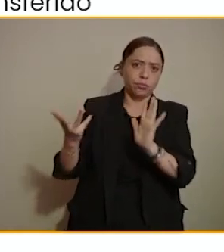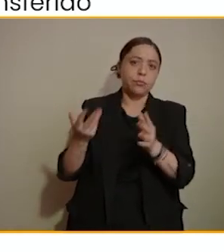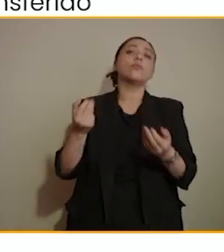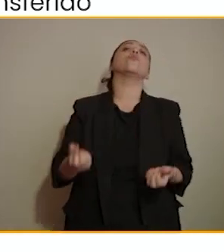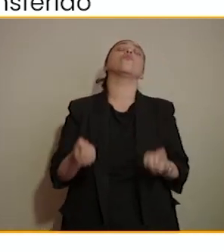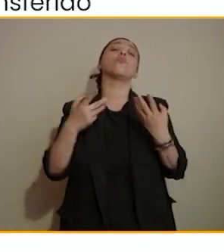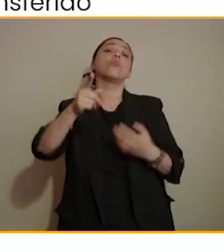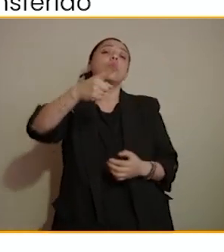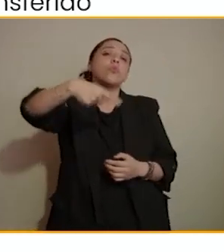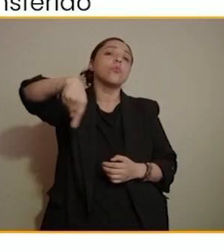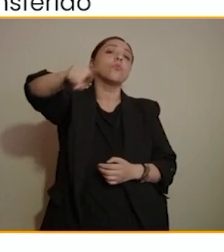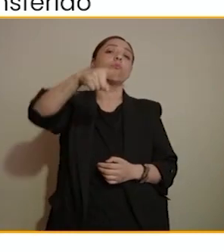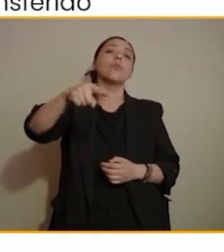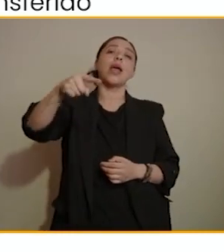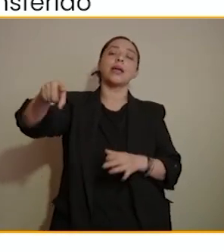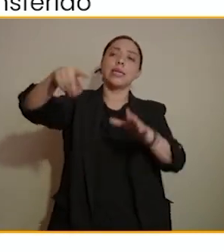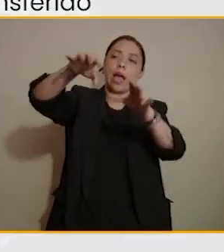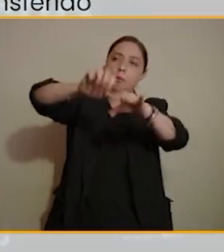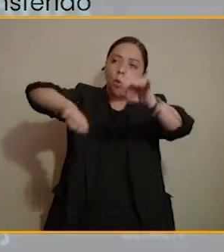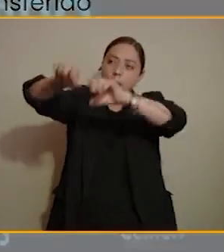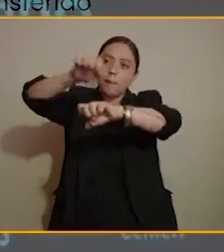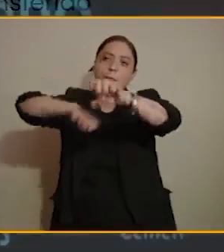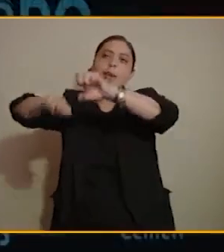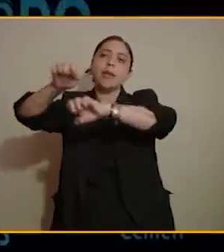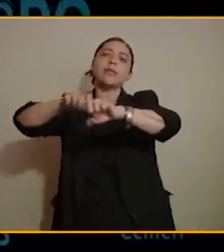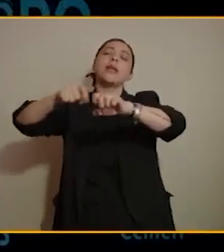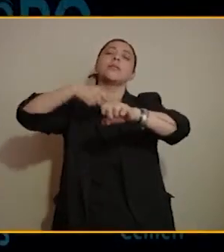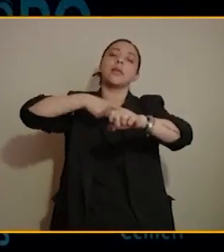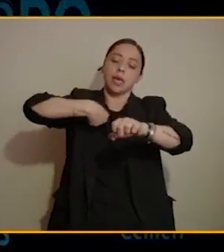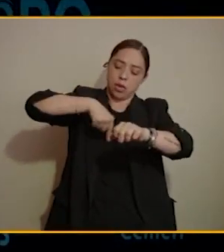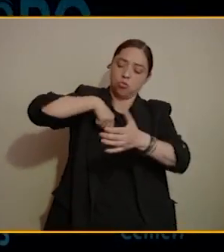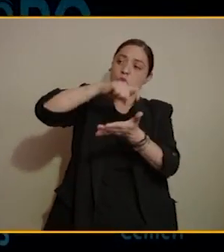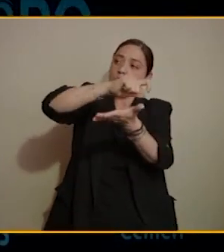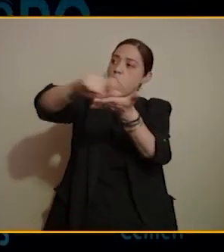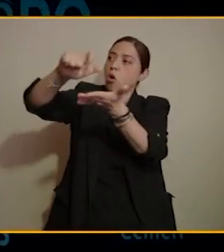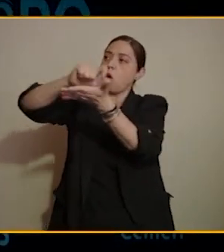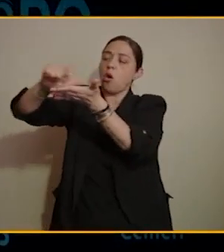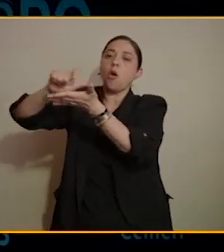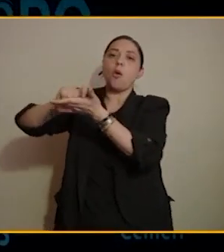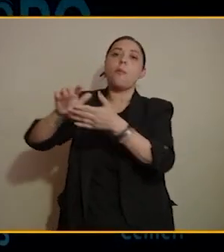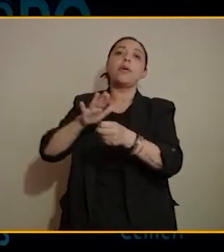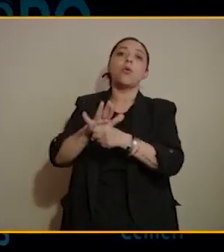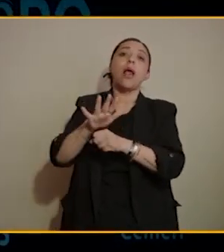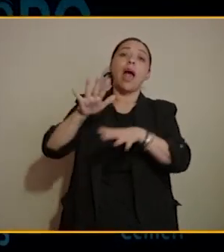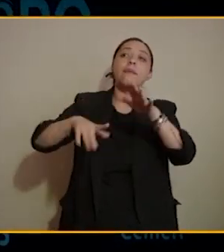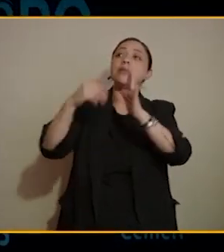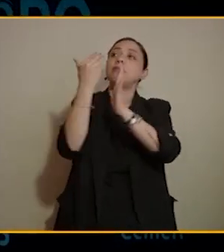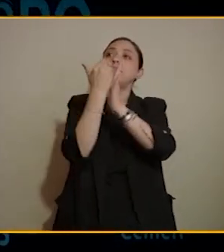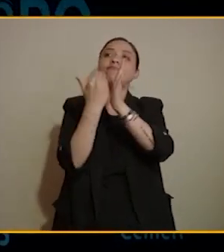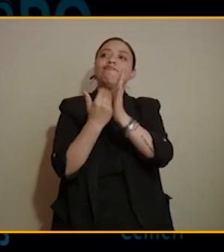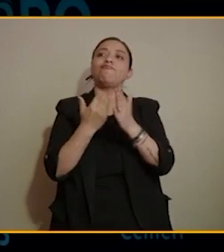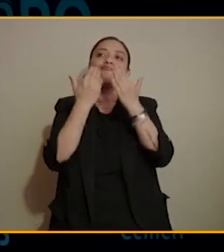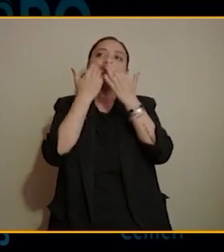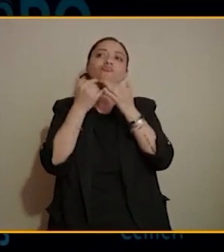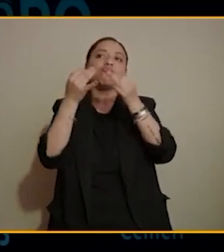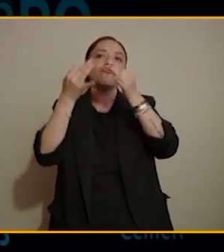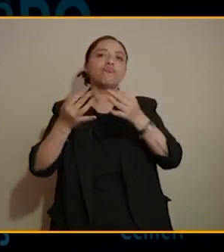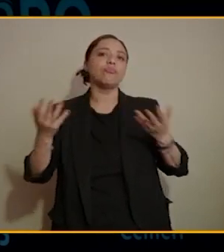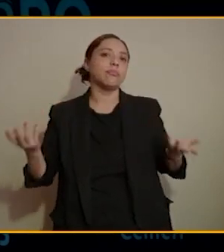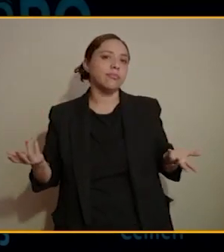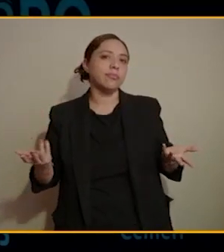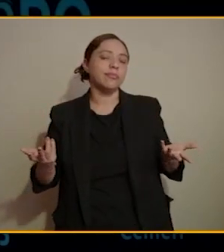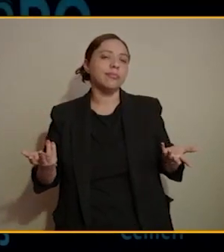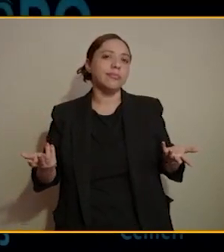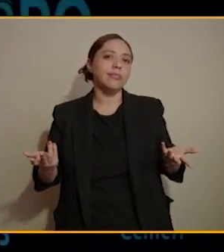los proveedores que puedan ustedes tener en su cadena de valor simplemente no cumplen esos requisitos.